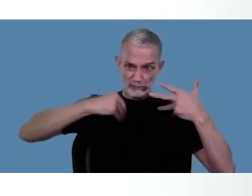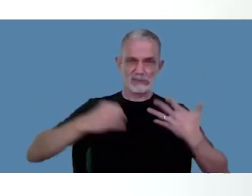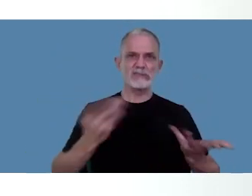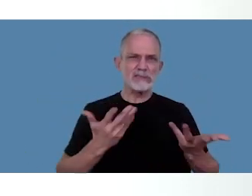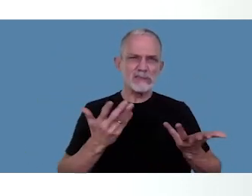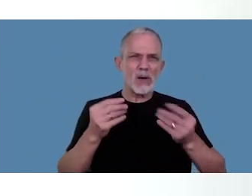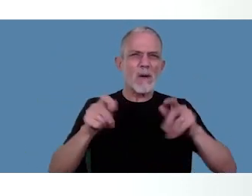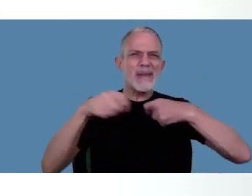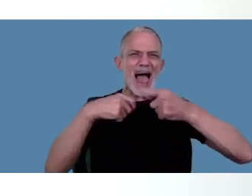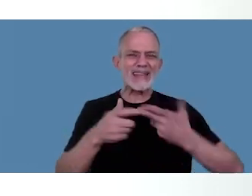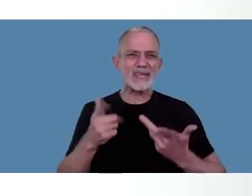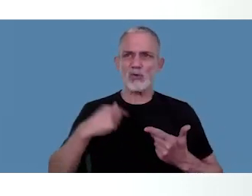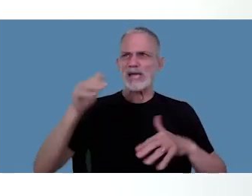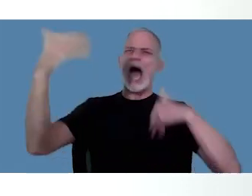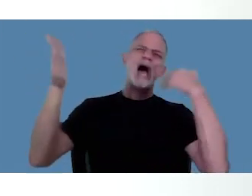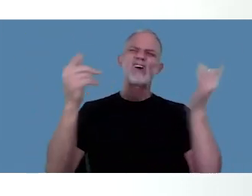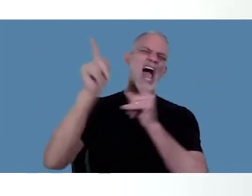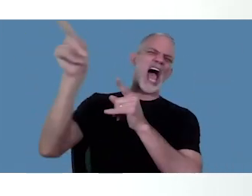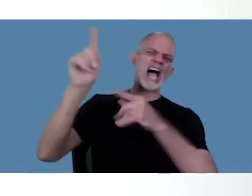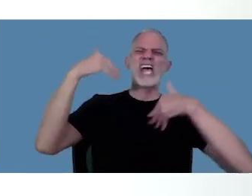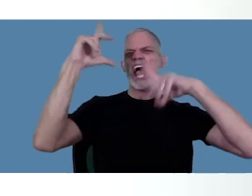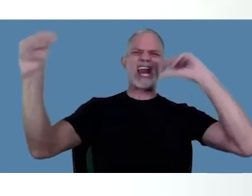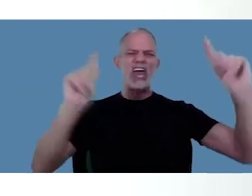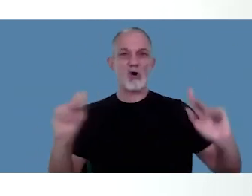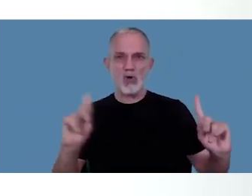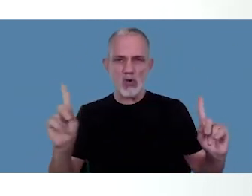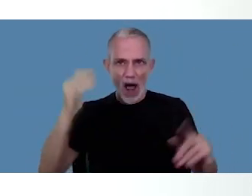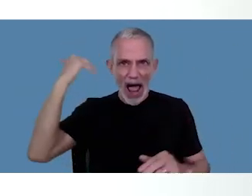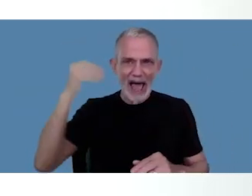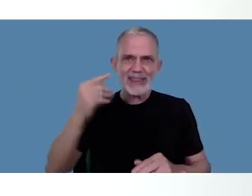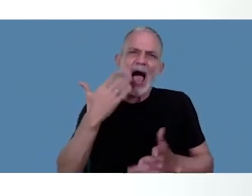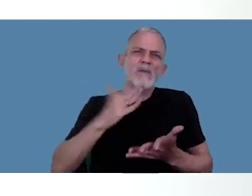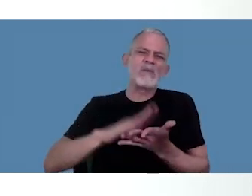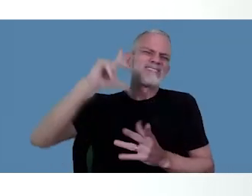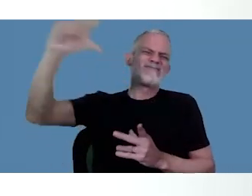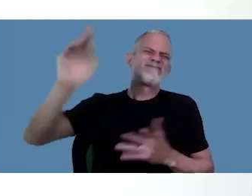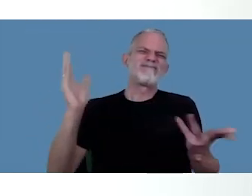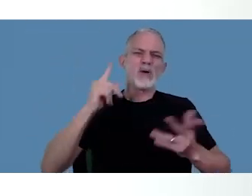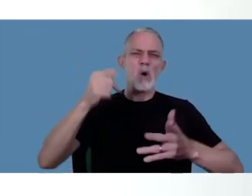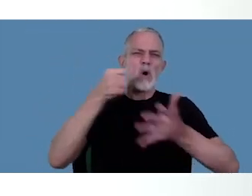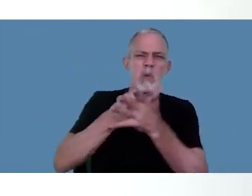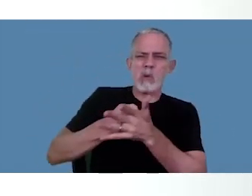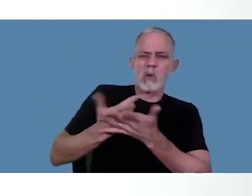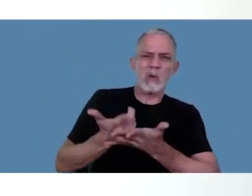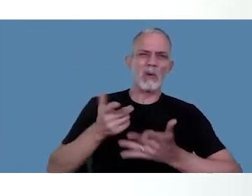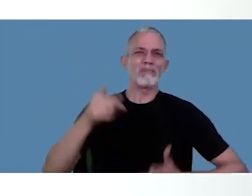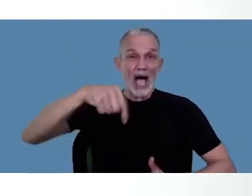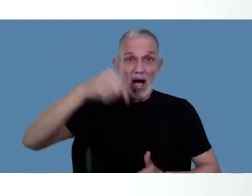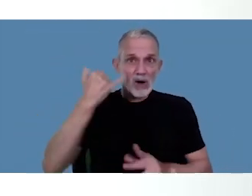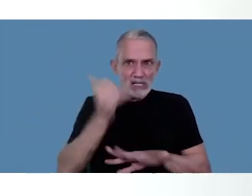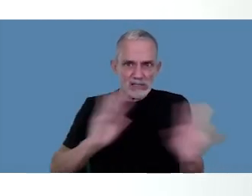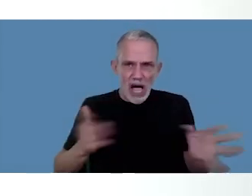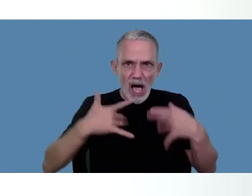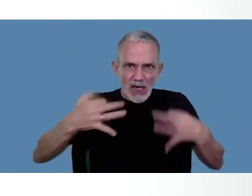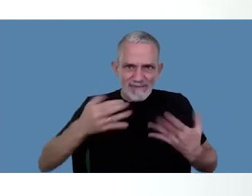es algo de lo que antes hablaba un hippie revolucionario, existencialista. Ahora es algo real,